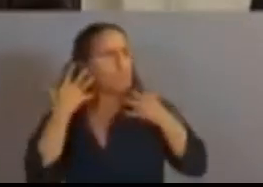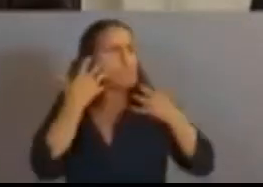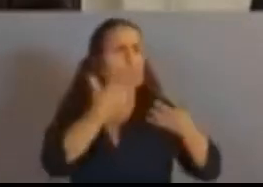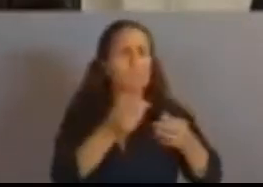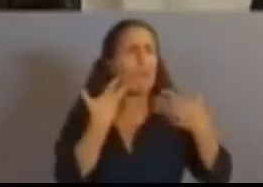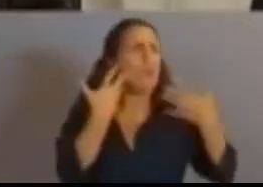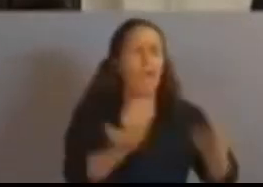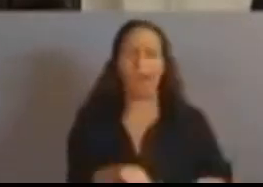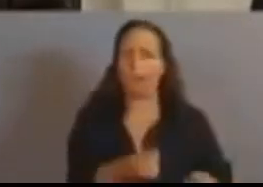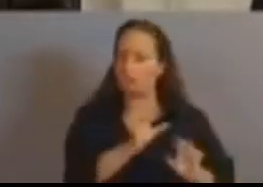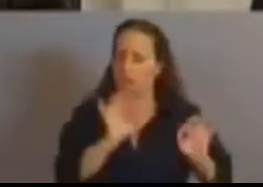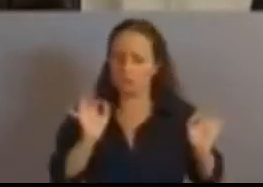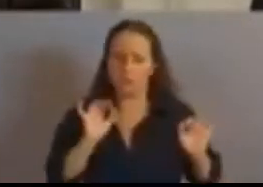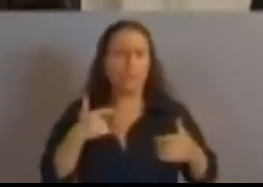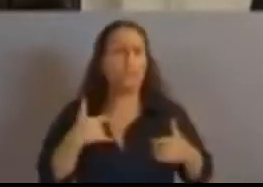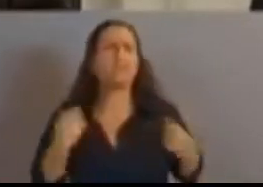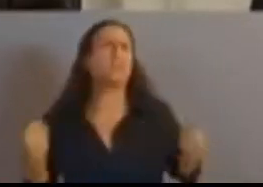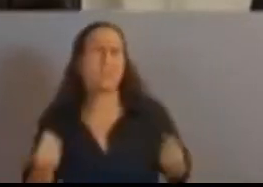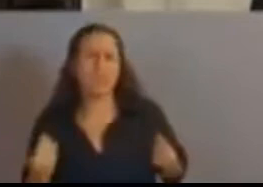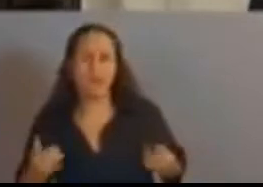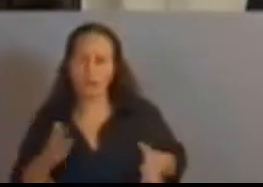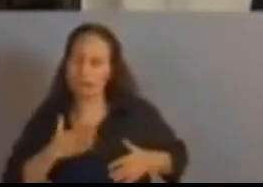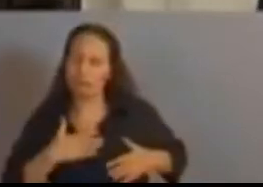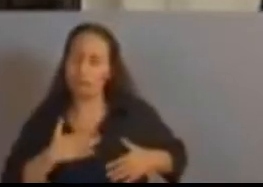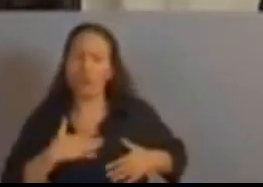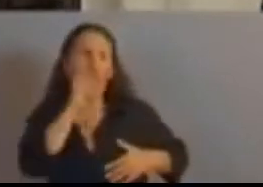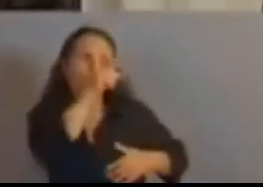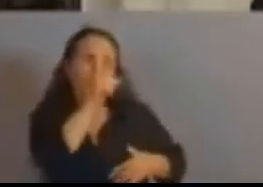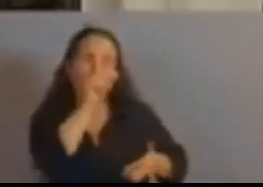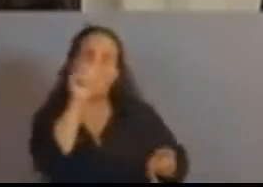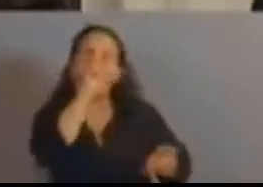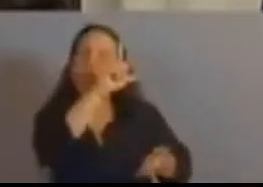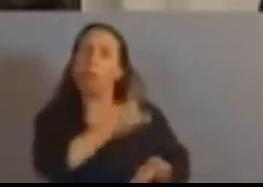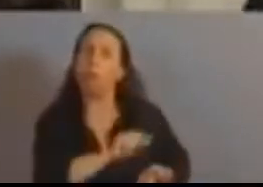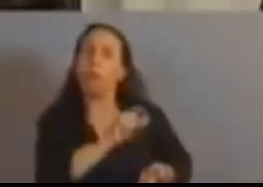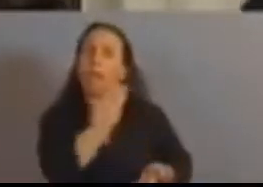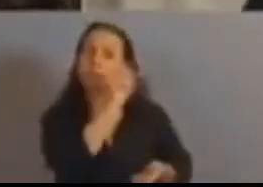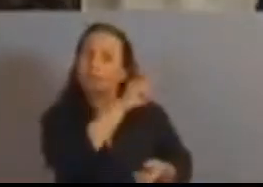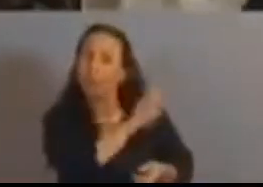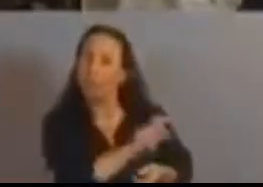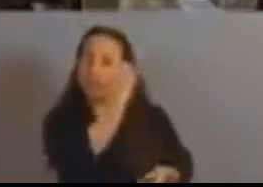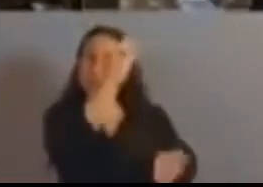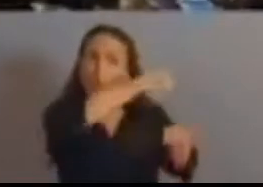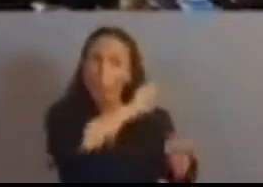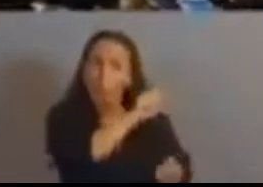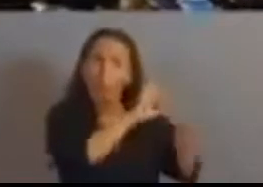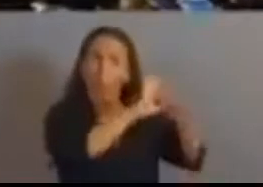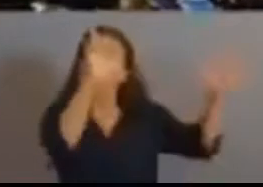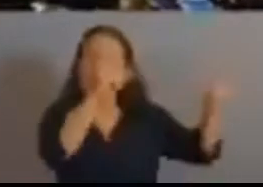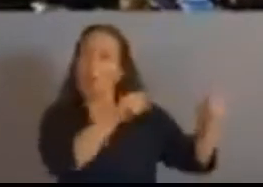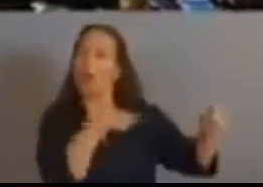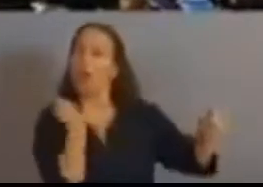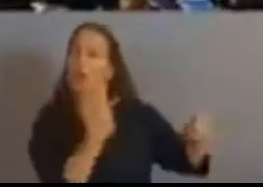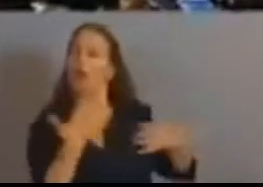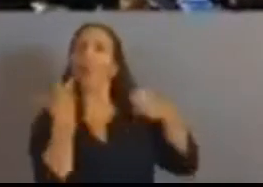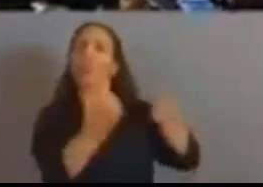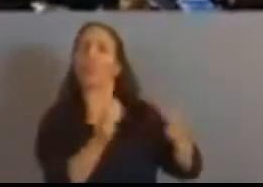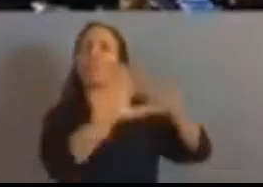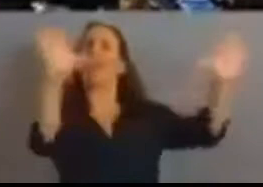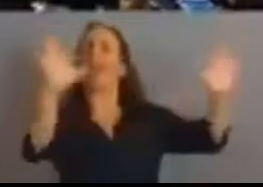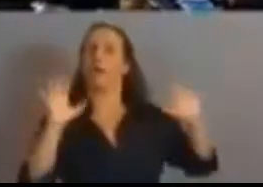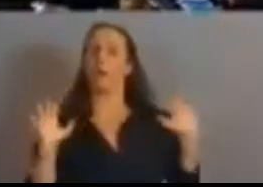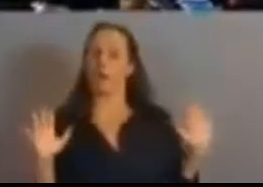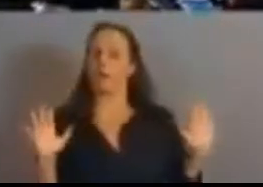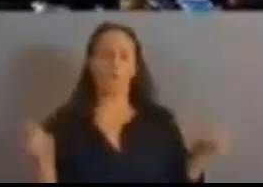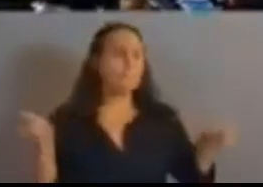el sistema democrático de un país, como lo hemos hecho cuando sucedió